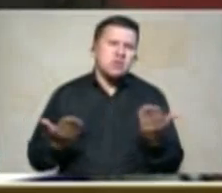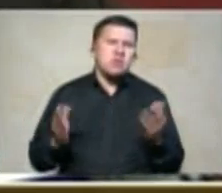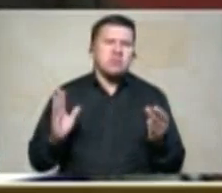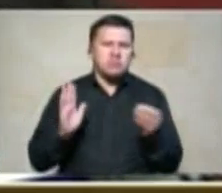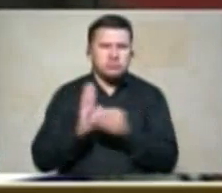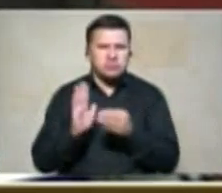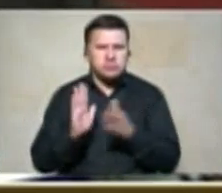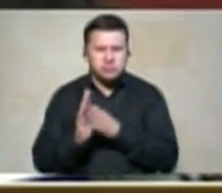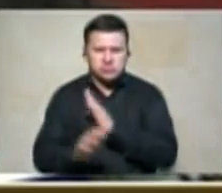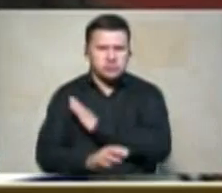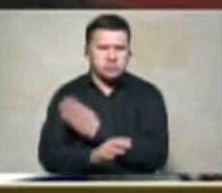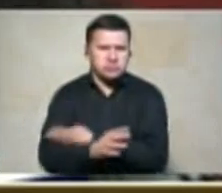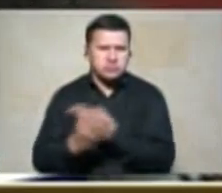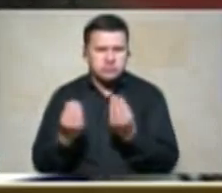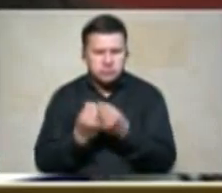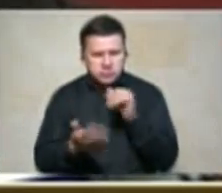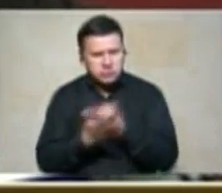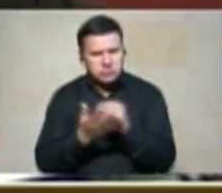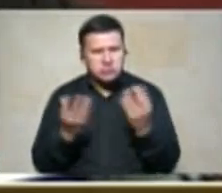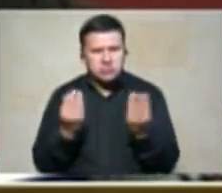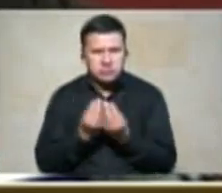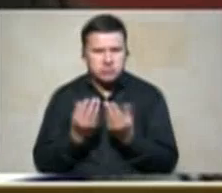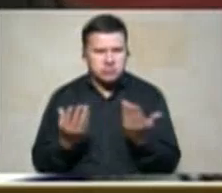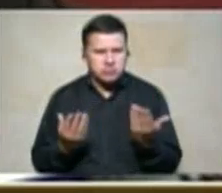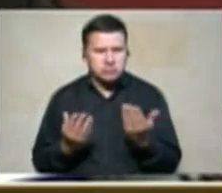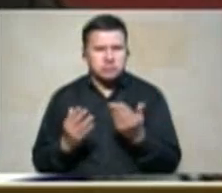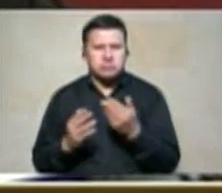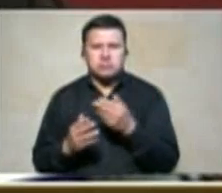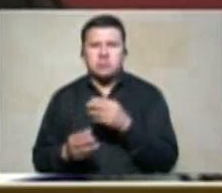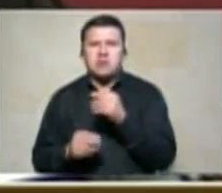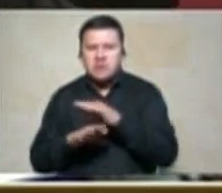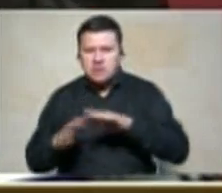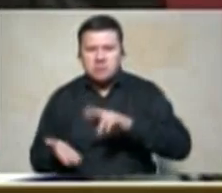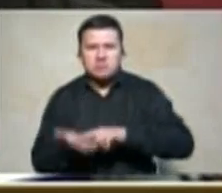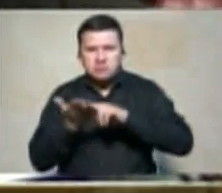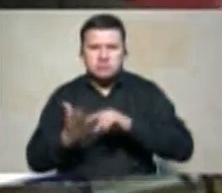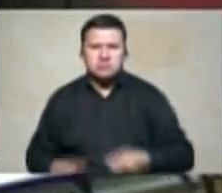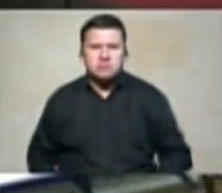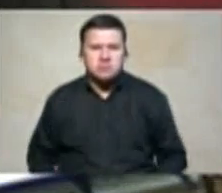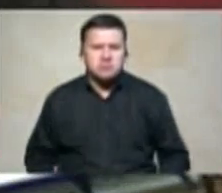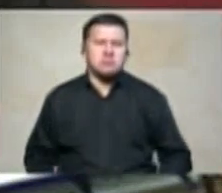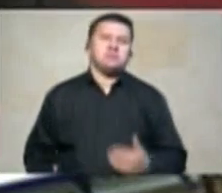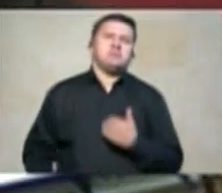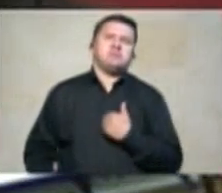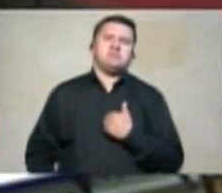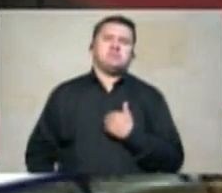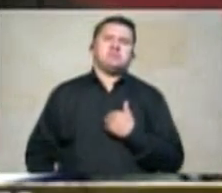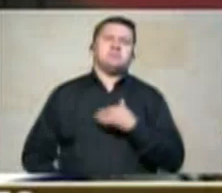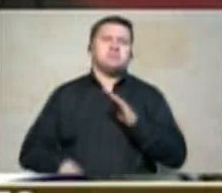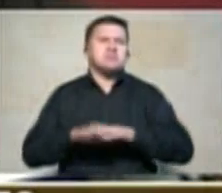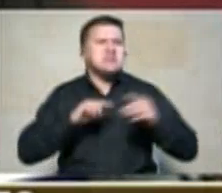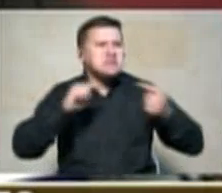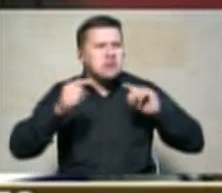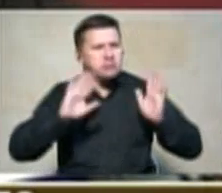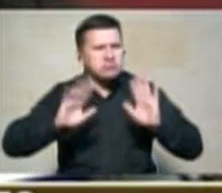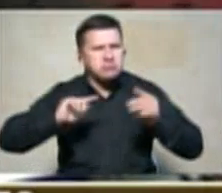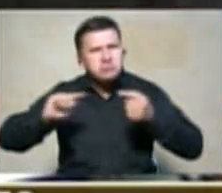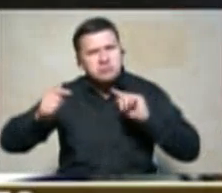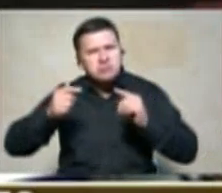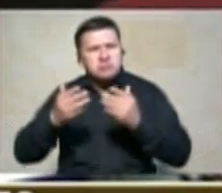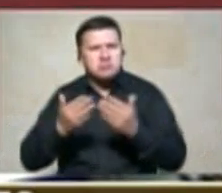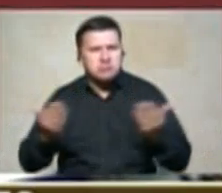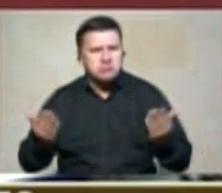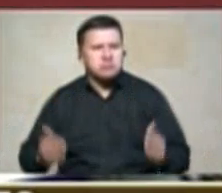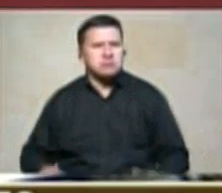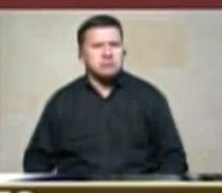de tierra. Y yo no voy a entrar a discutir si tiene más razón el gobierno o